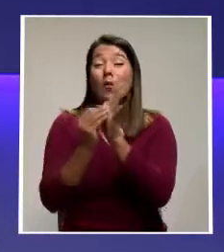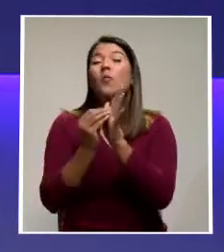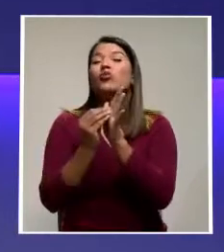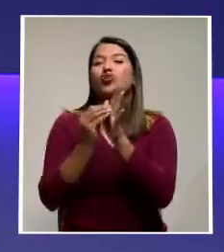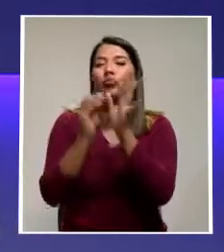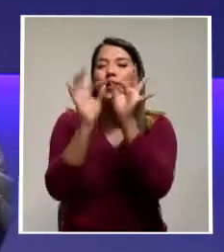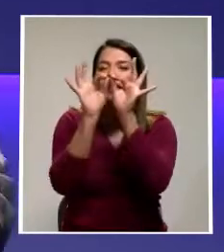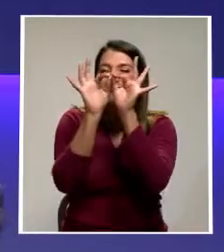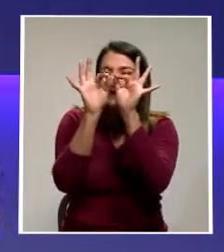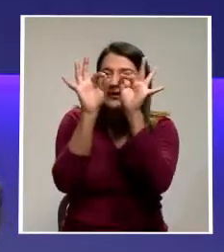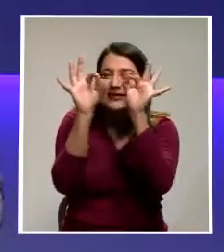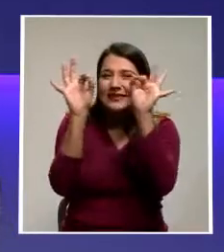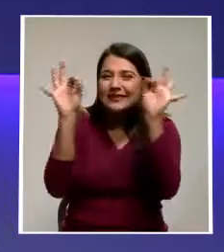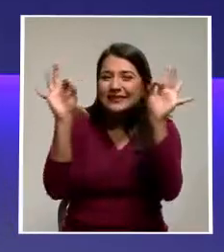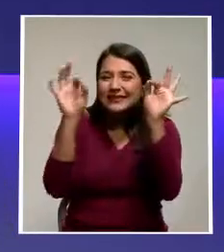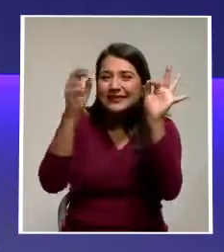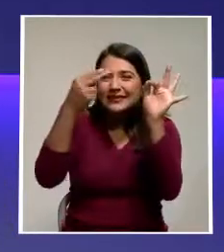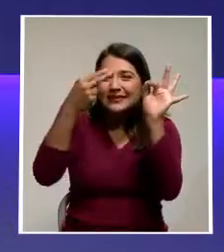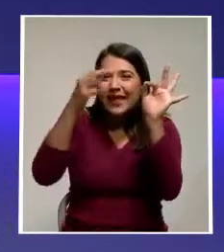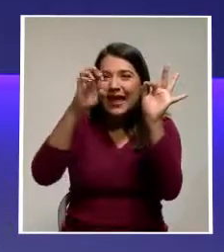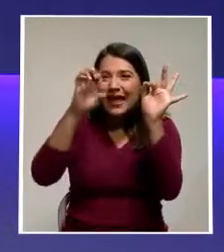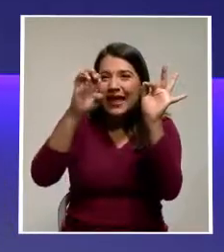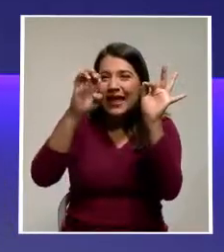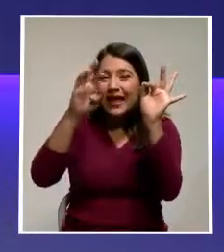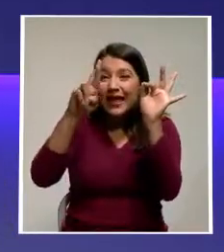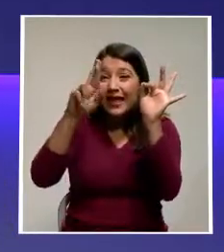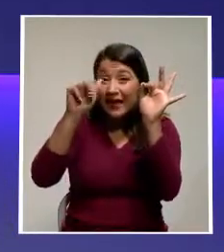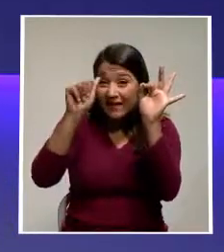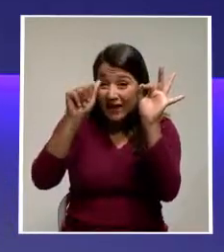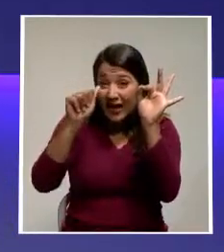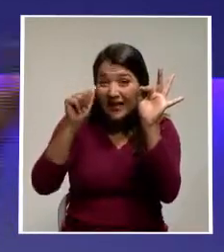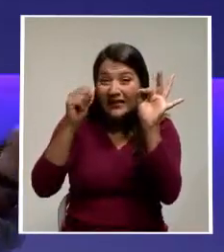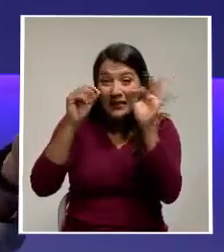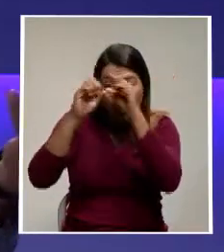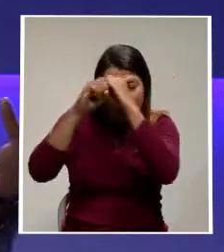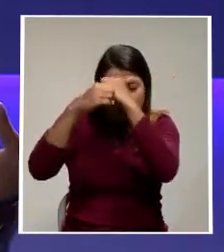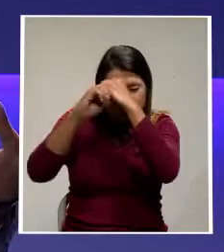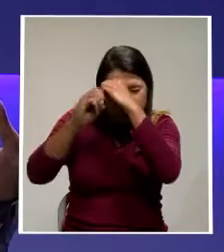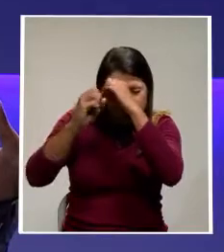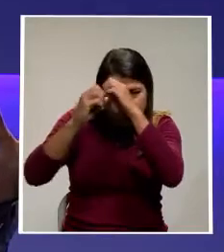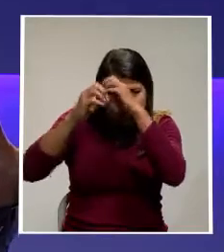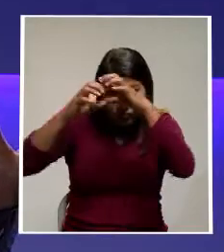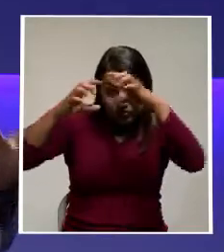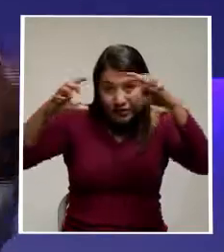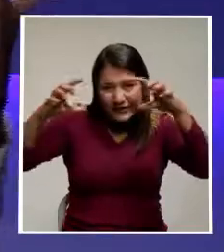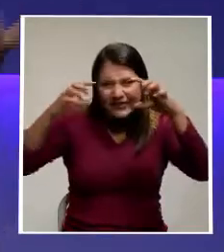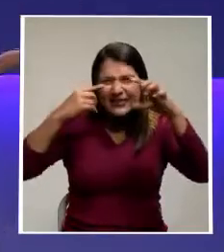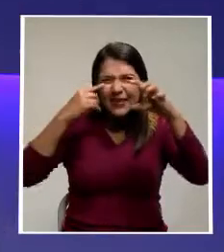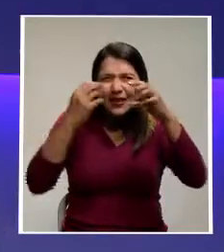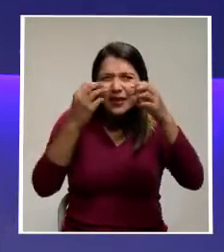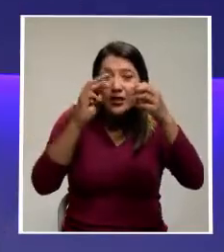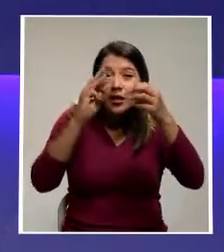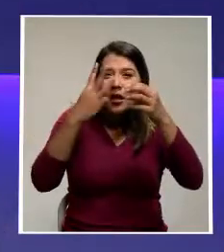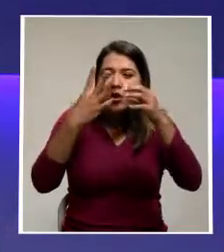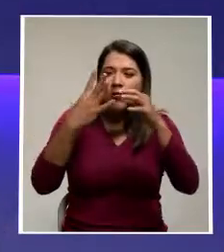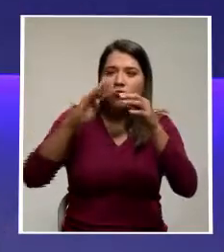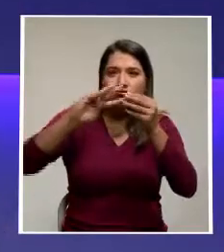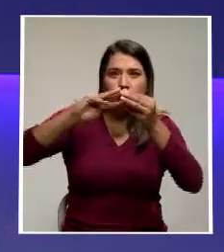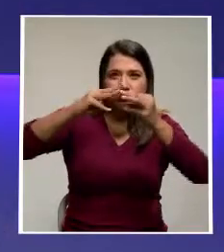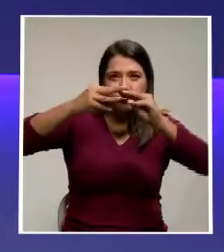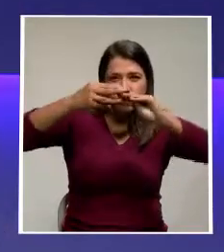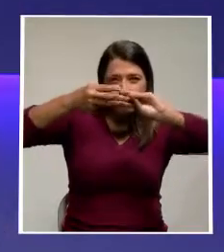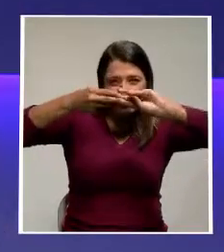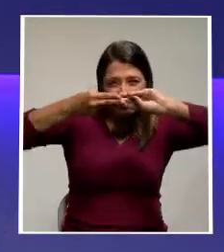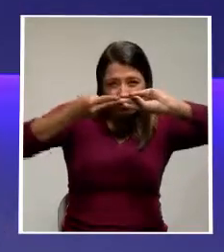una hebra está compuesta de miles de hebras. Y eso es, las que están participando en la